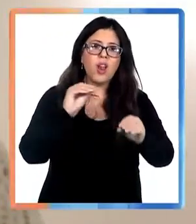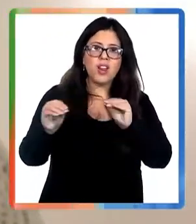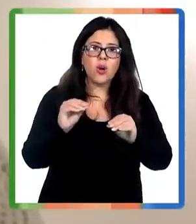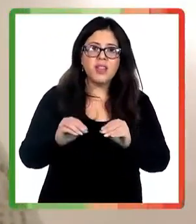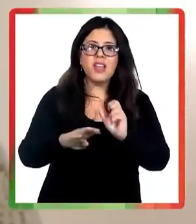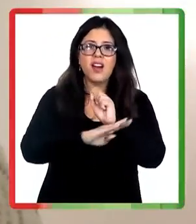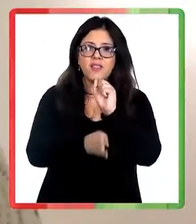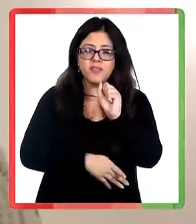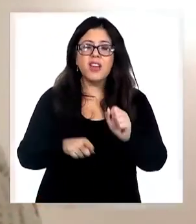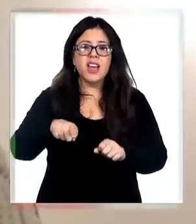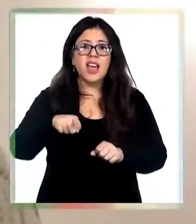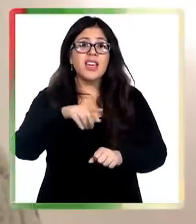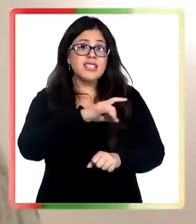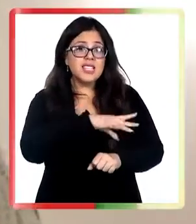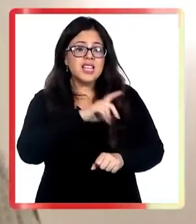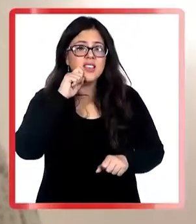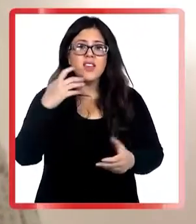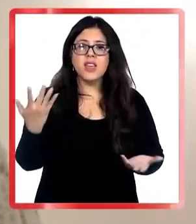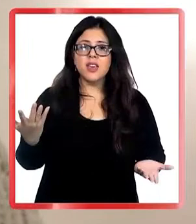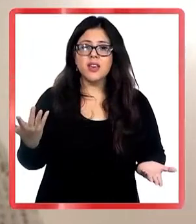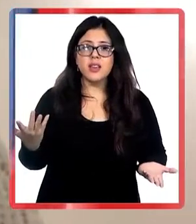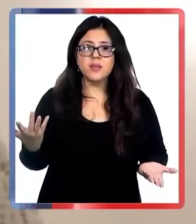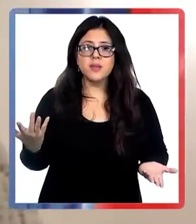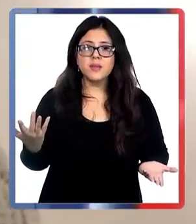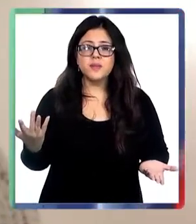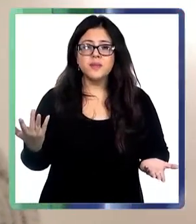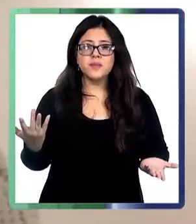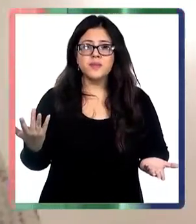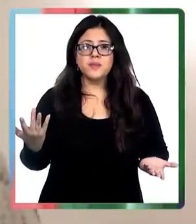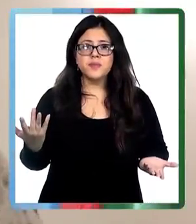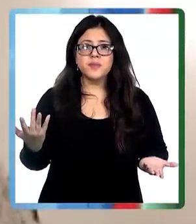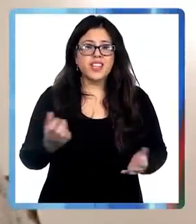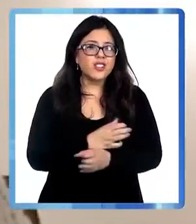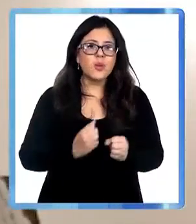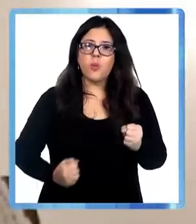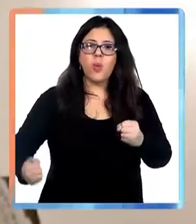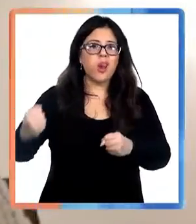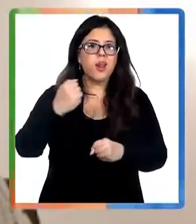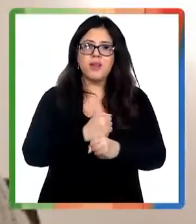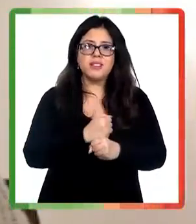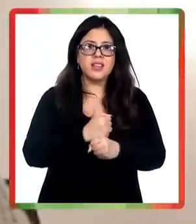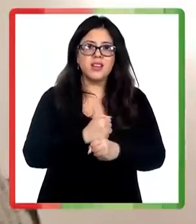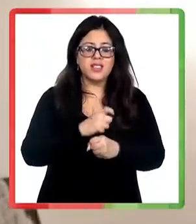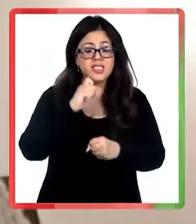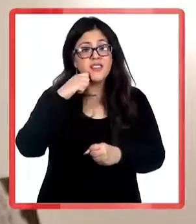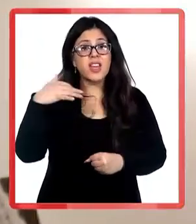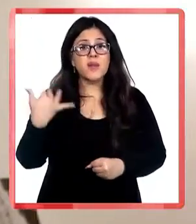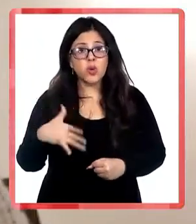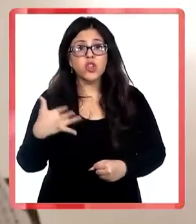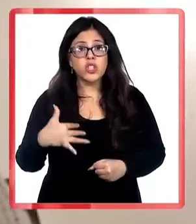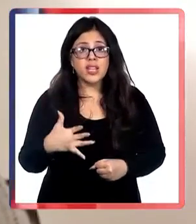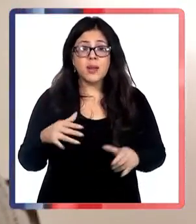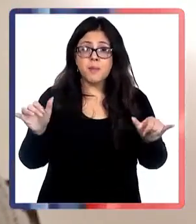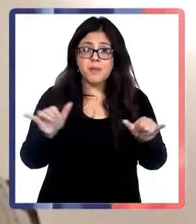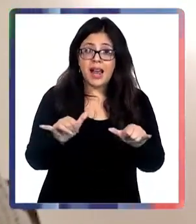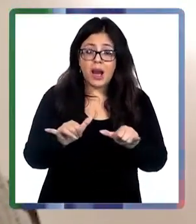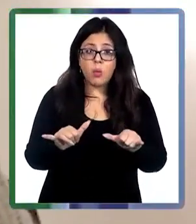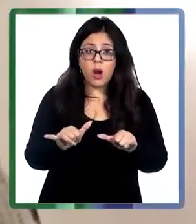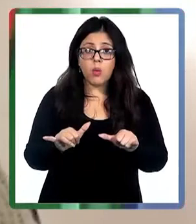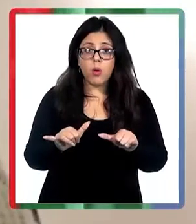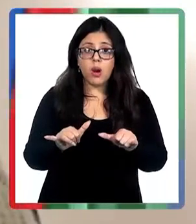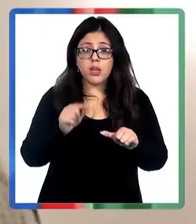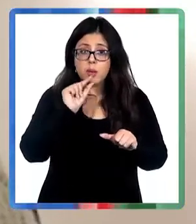embarazo en Chile son vacunas que son, digamos, insustituibles. Dan un gran beneficio tanto al